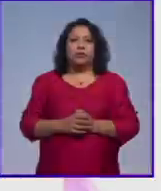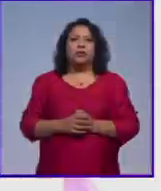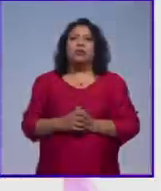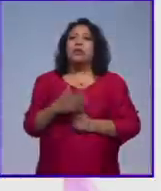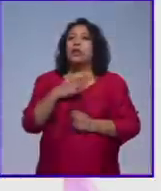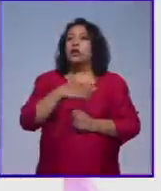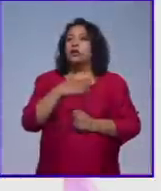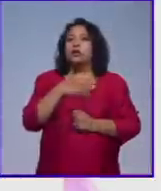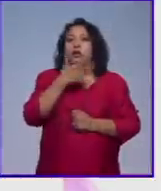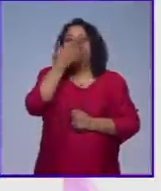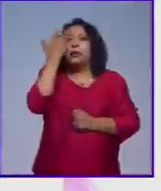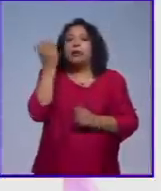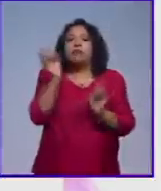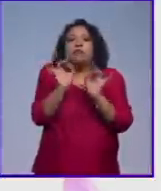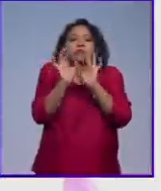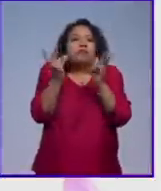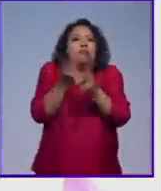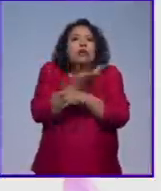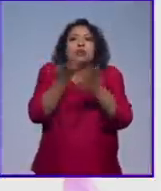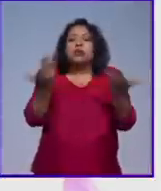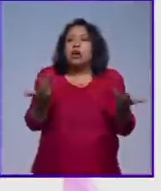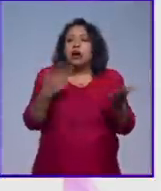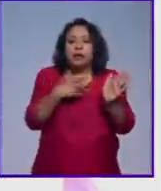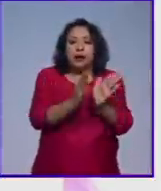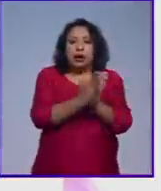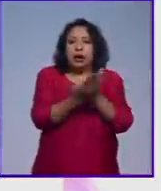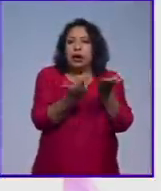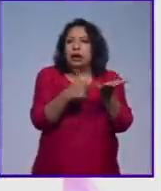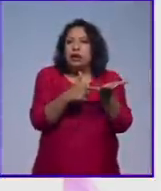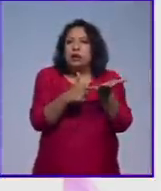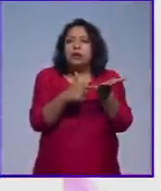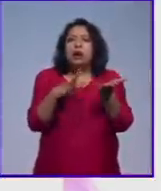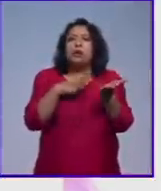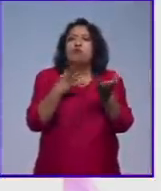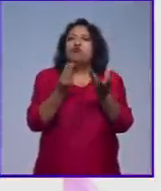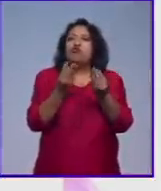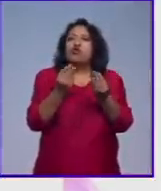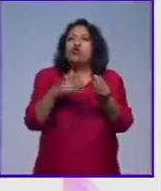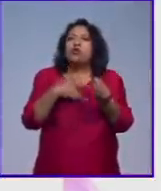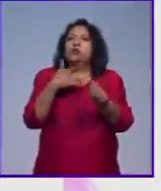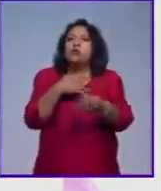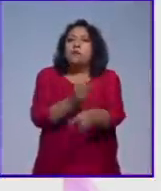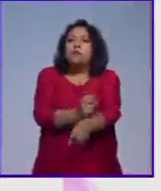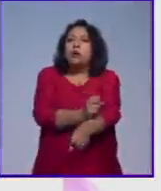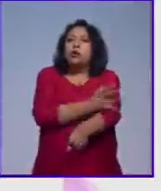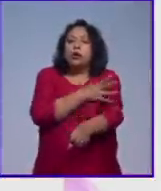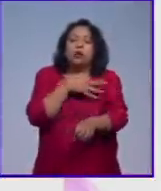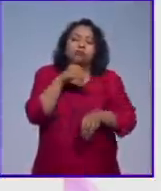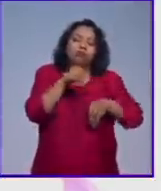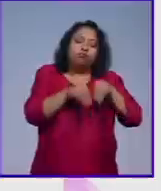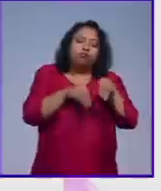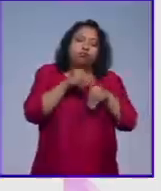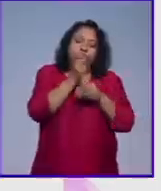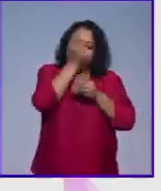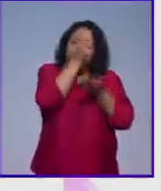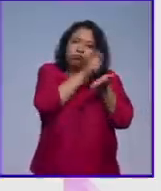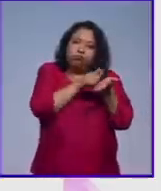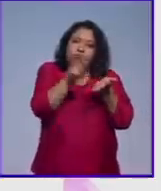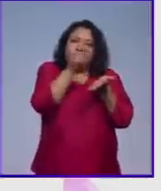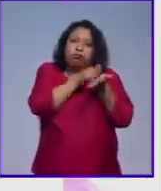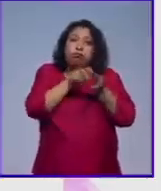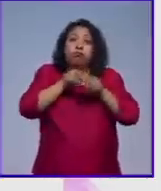Yo no sabía ni qué iba a pasar. Era un libro guiado por la emoción. Y se fue armando, se